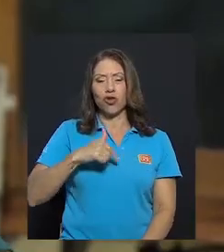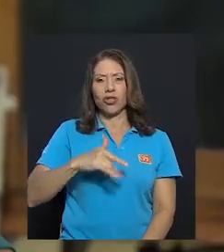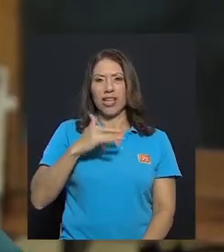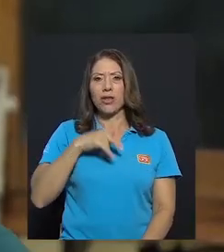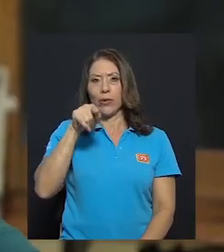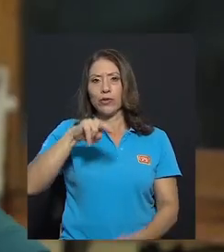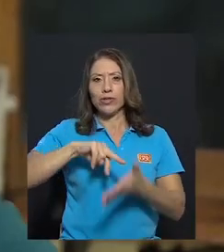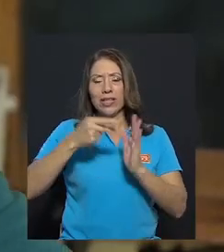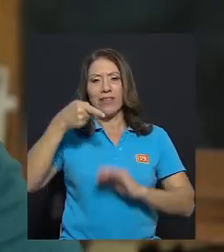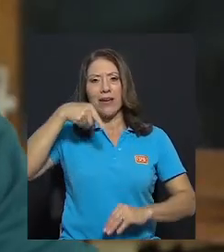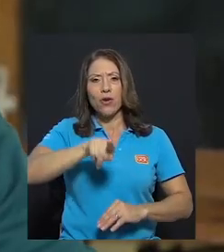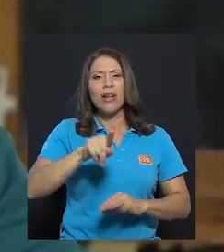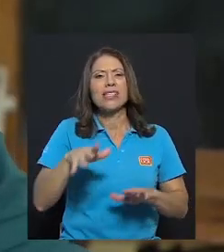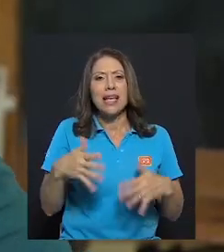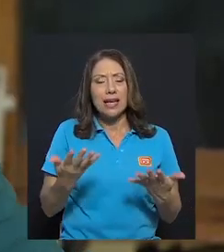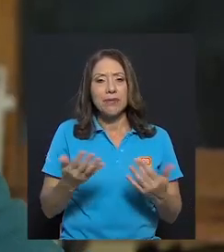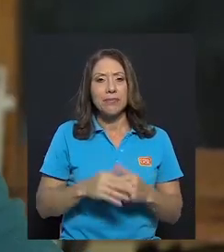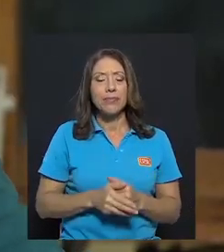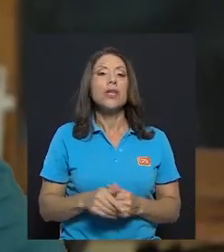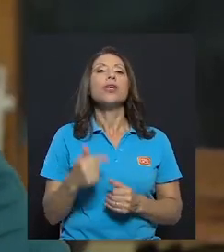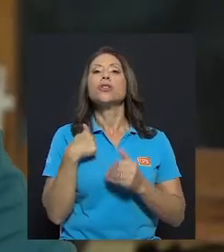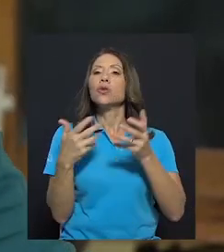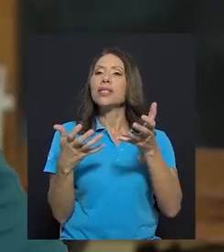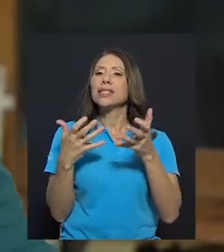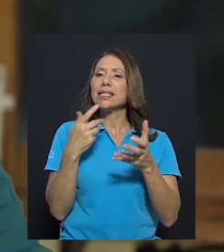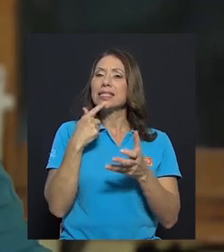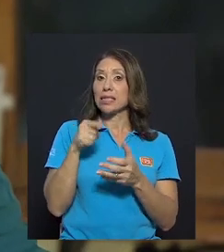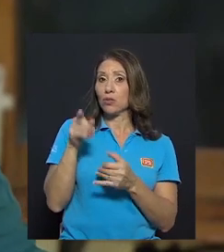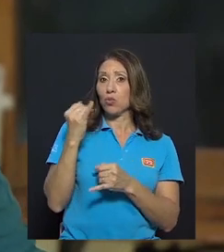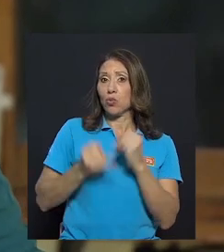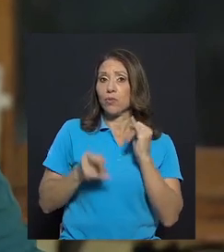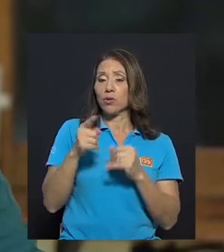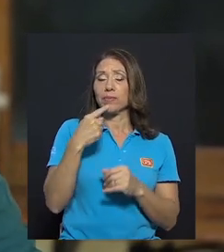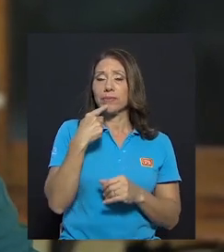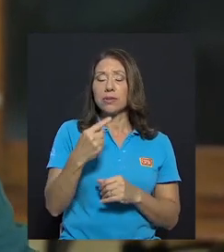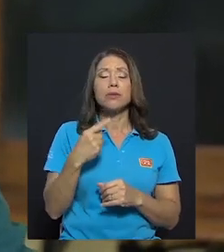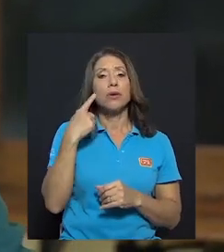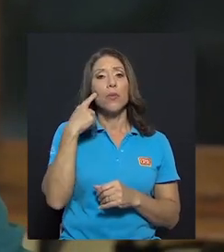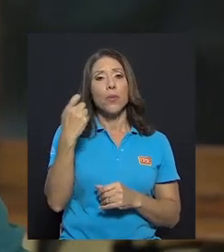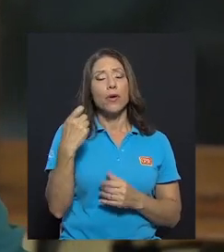Yo quisiera retomar esto último que usted menciona, porque